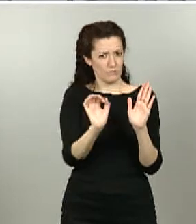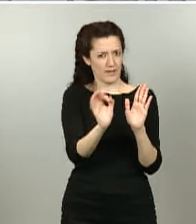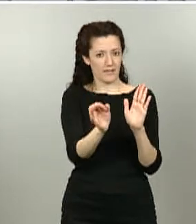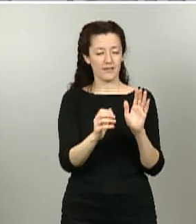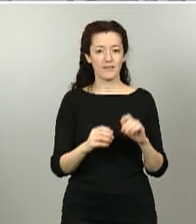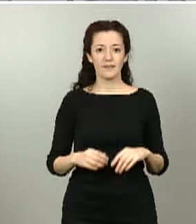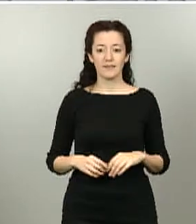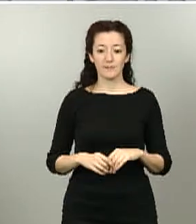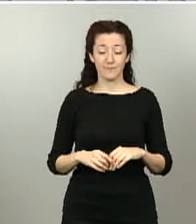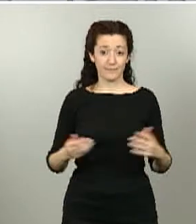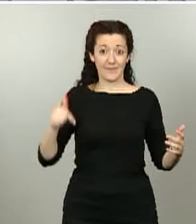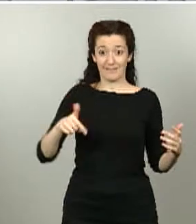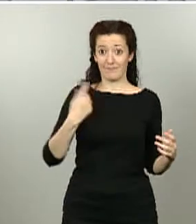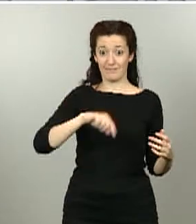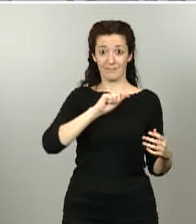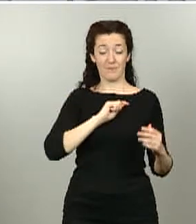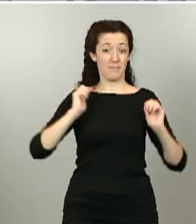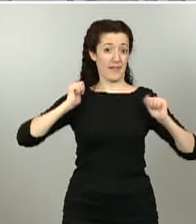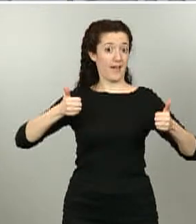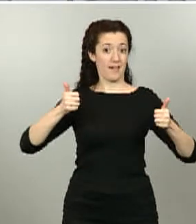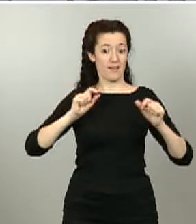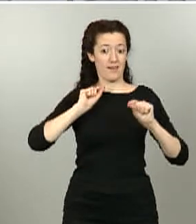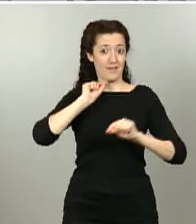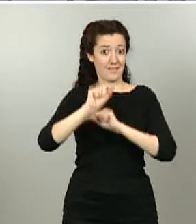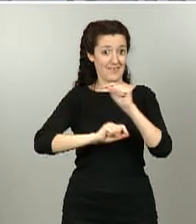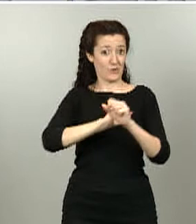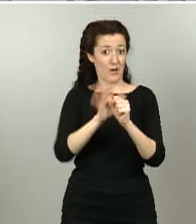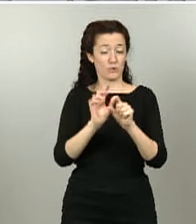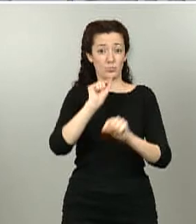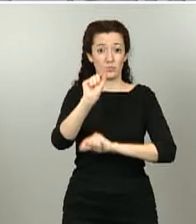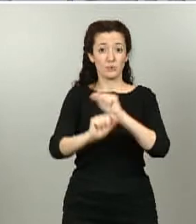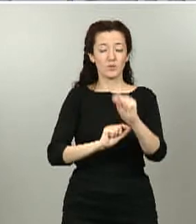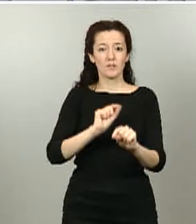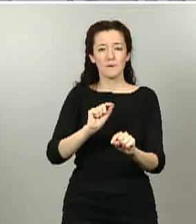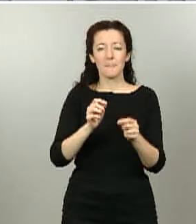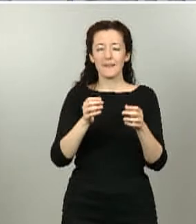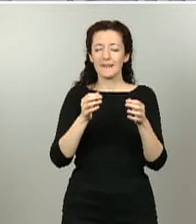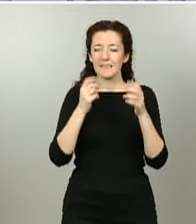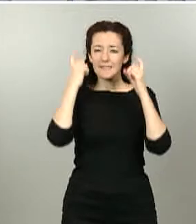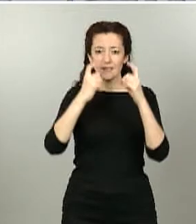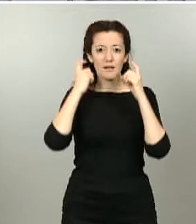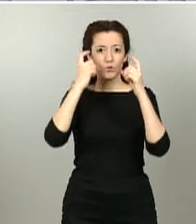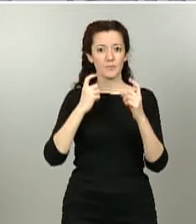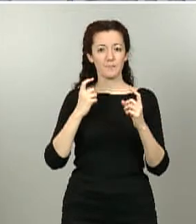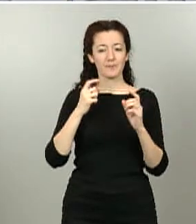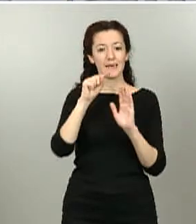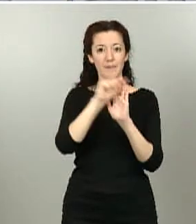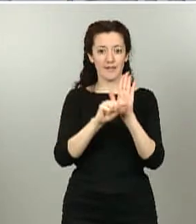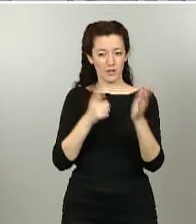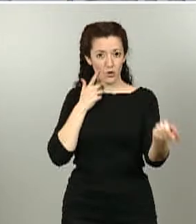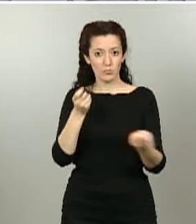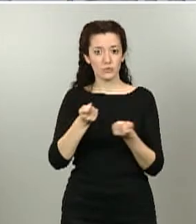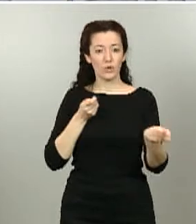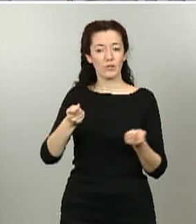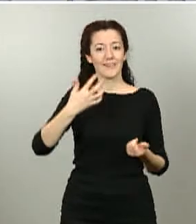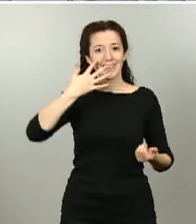nuestro país, hemos tratado de ser siempre muy realistas a la hora de proponer medidas de control. Como ustedes saben,